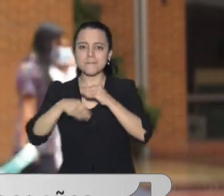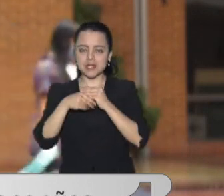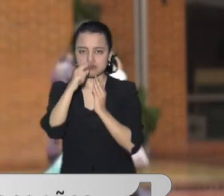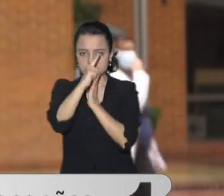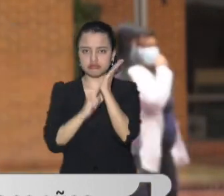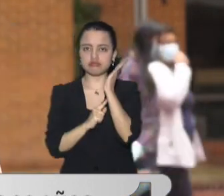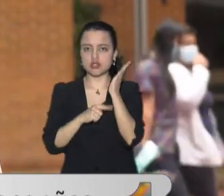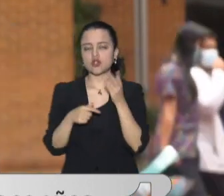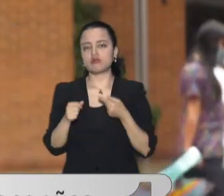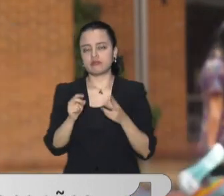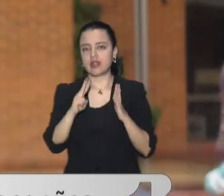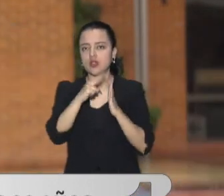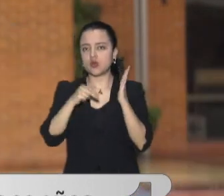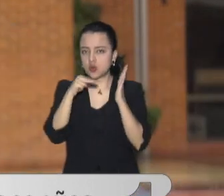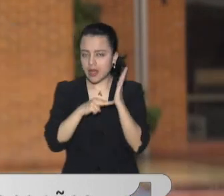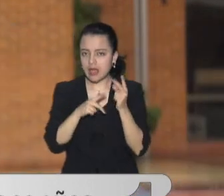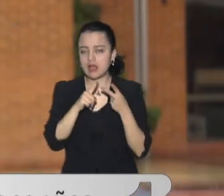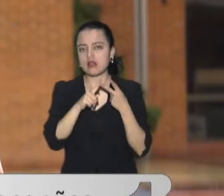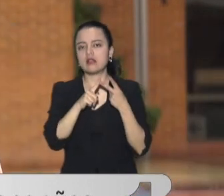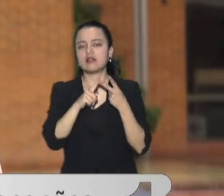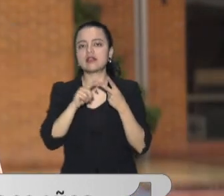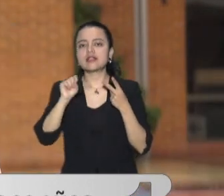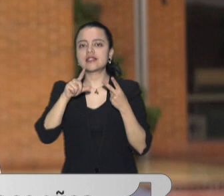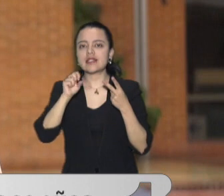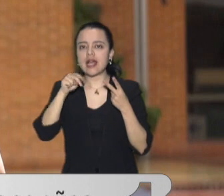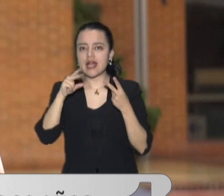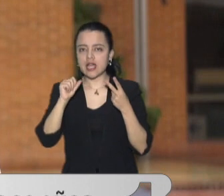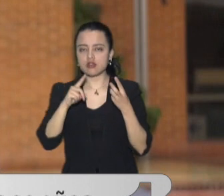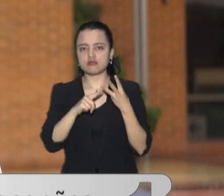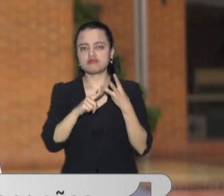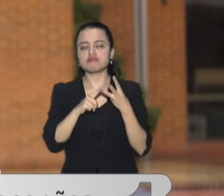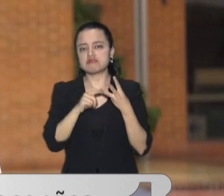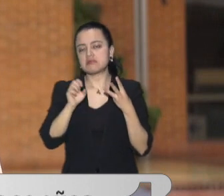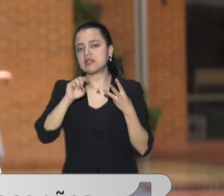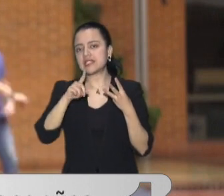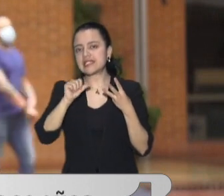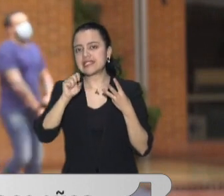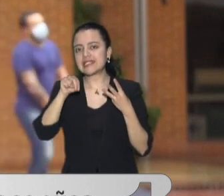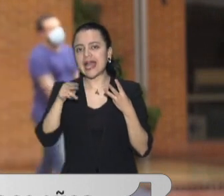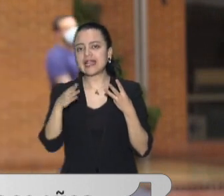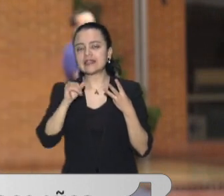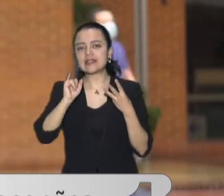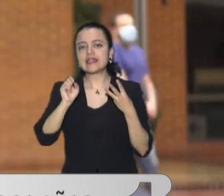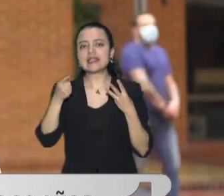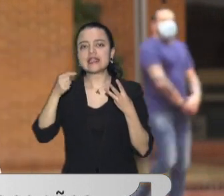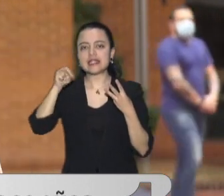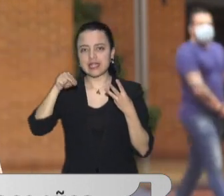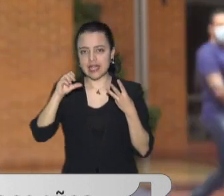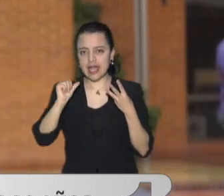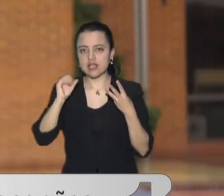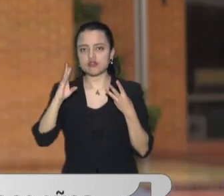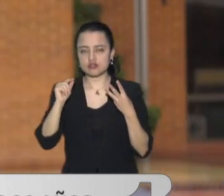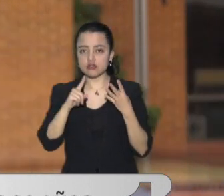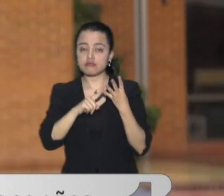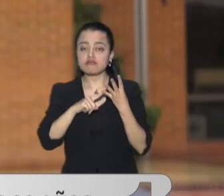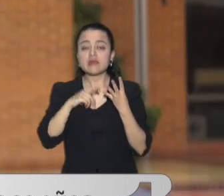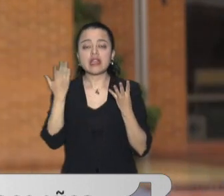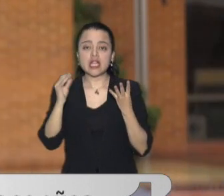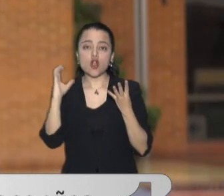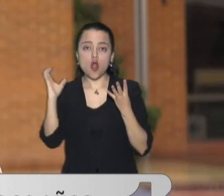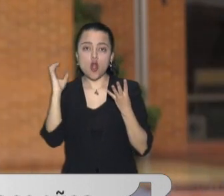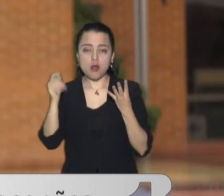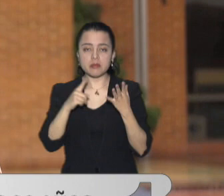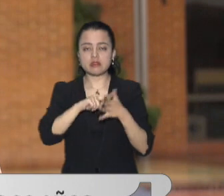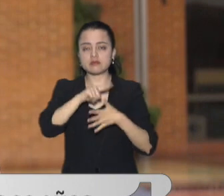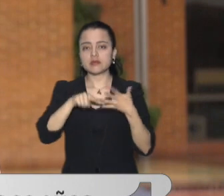esos está el Tunal, también el San Carlos, el San Ignacio y por supuesto esos hospitales que quedaron a medias como son la Clínica Colombia y también